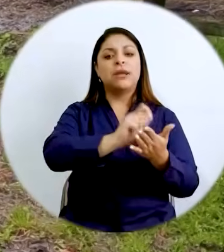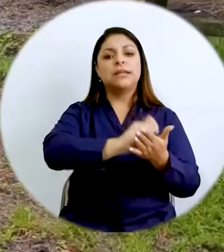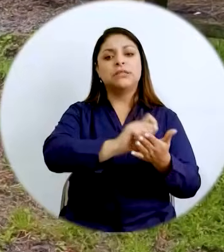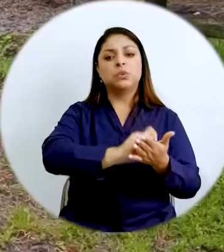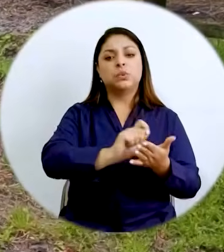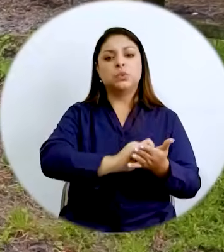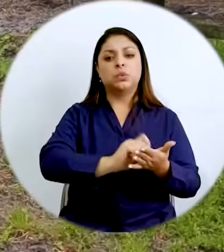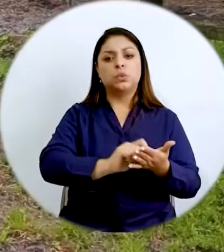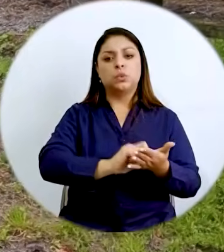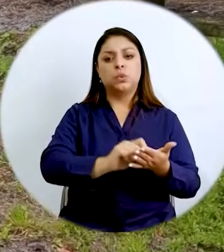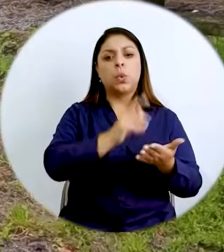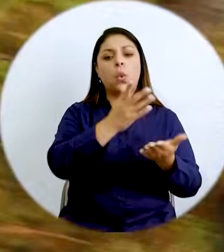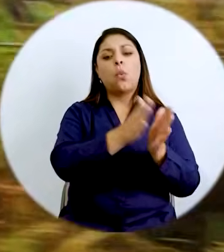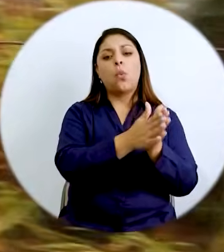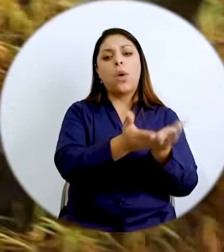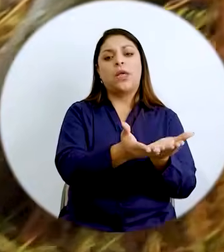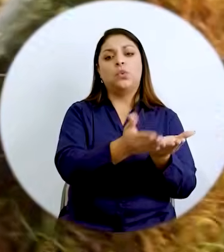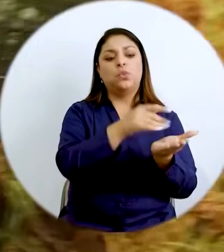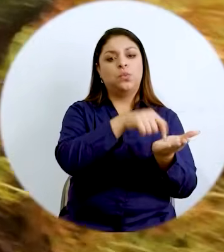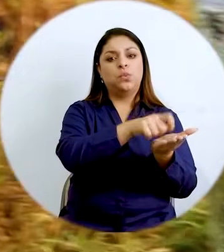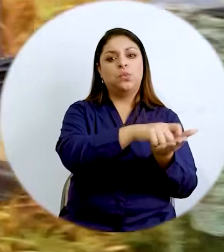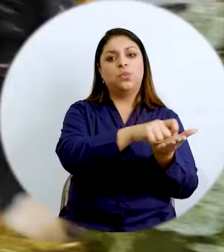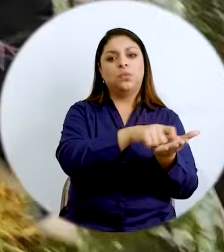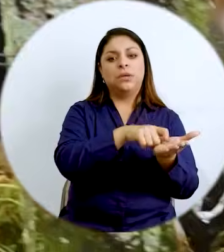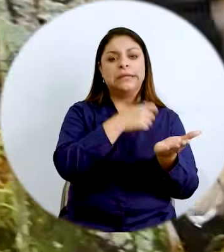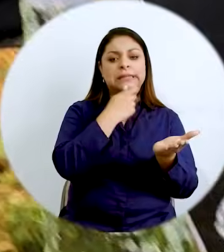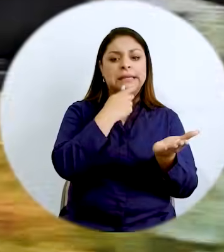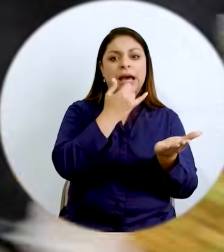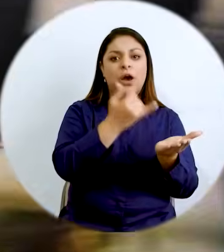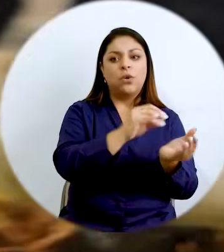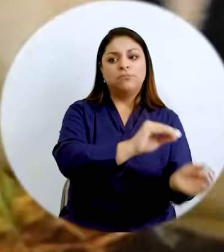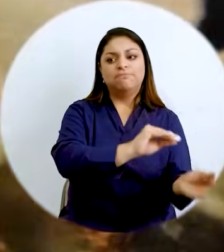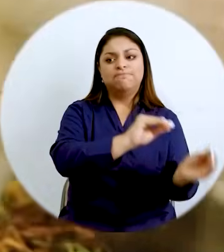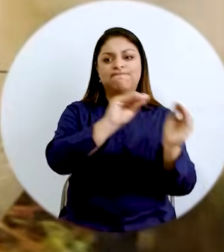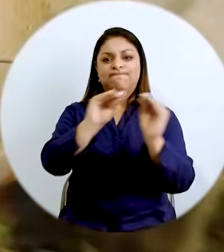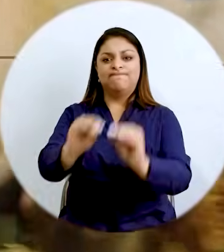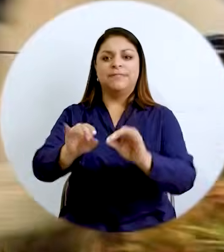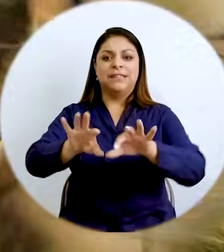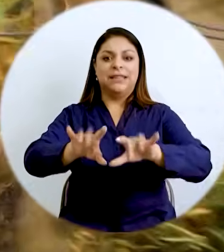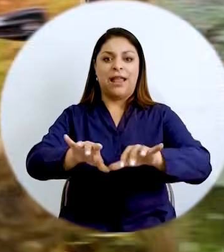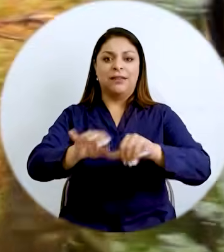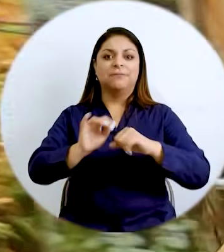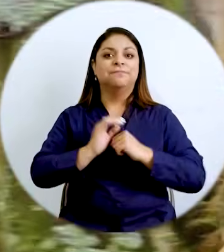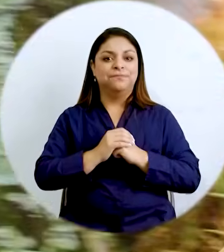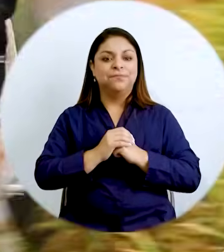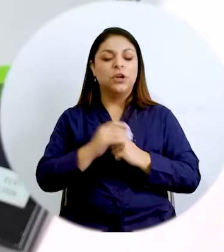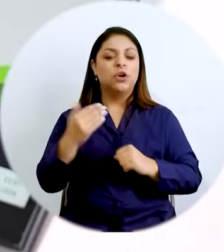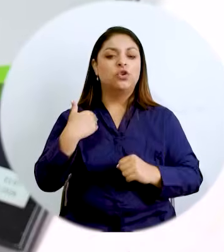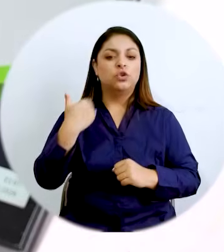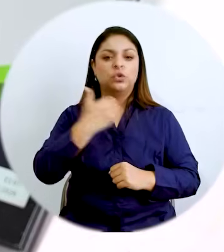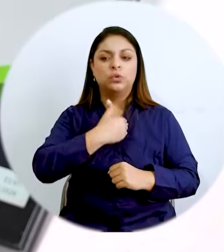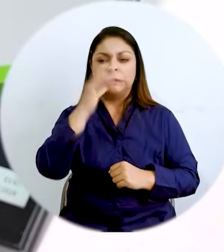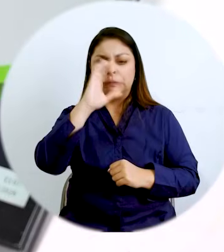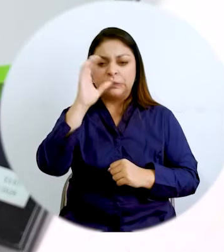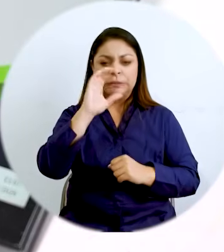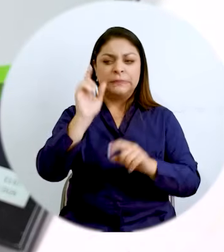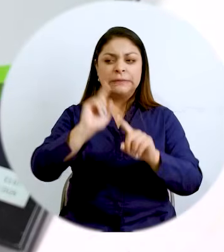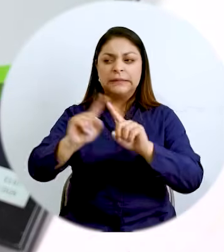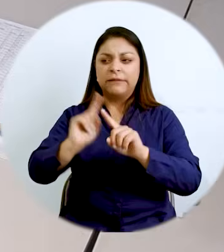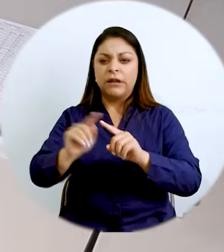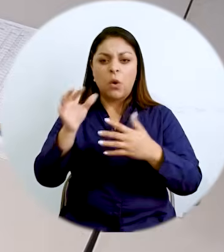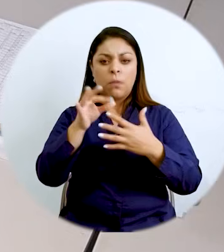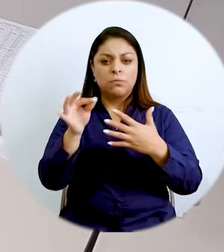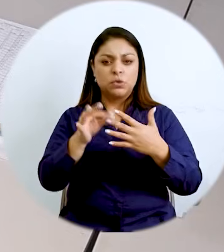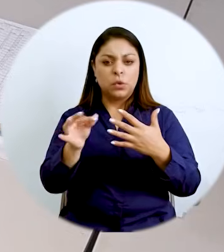los registros en un cuaderno a llevarlo de manera digital. Buscamos varias